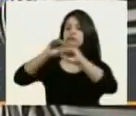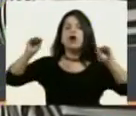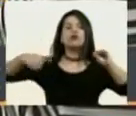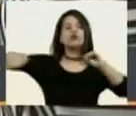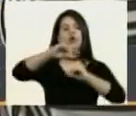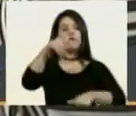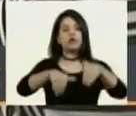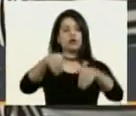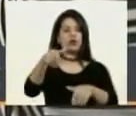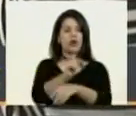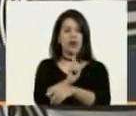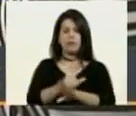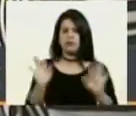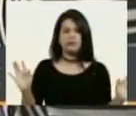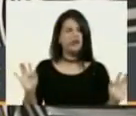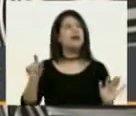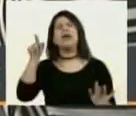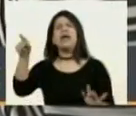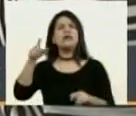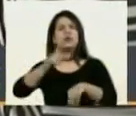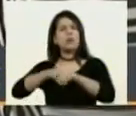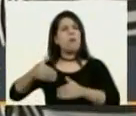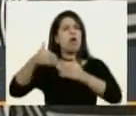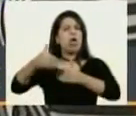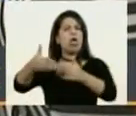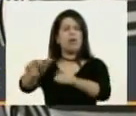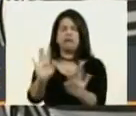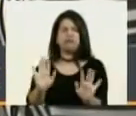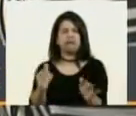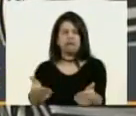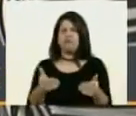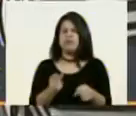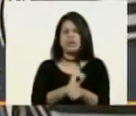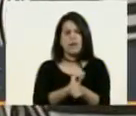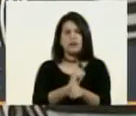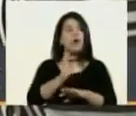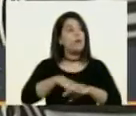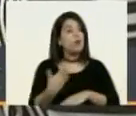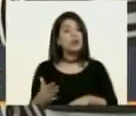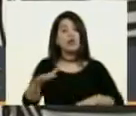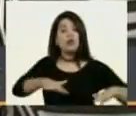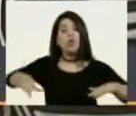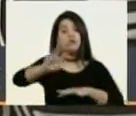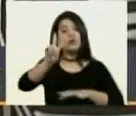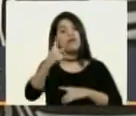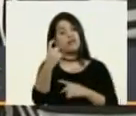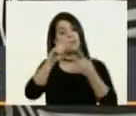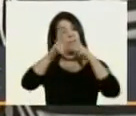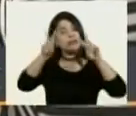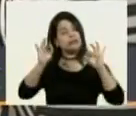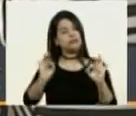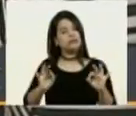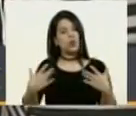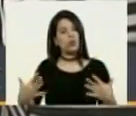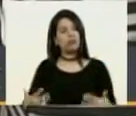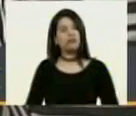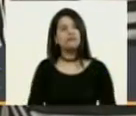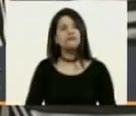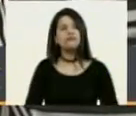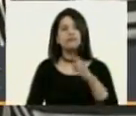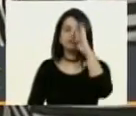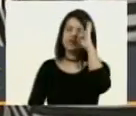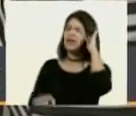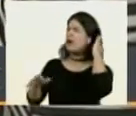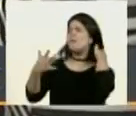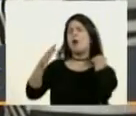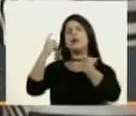mayor lapso de tiempo, porque la paz del país lo requiere de manera inmediata. ¿Qué tiempo tarda en este proceso? ¿Cuánto más o menos se decide?